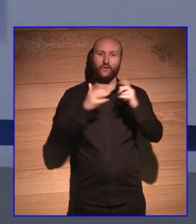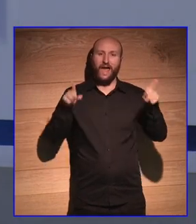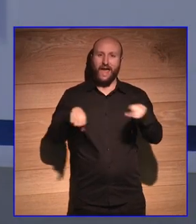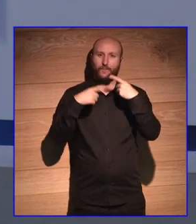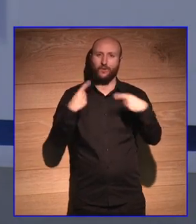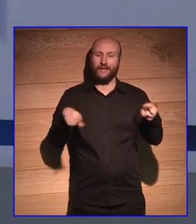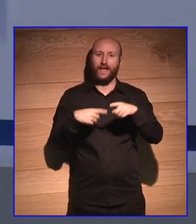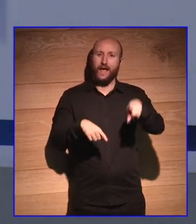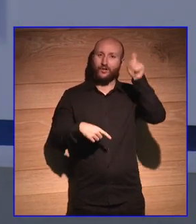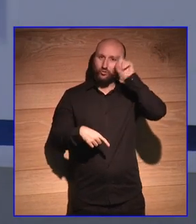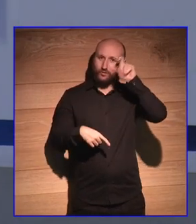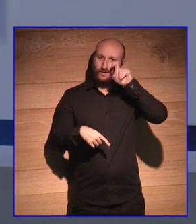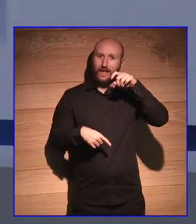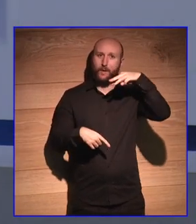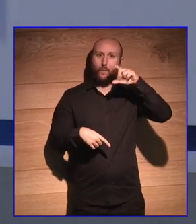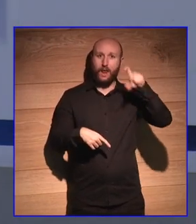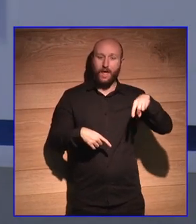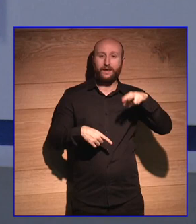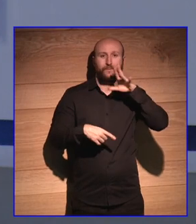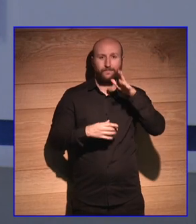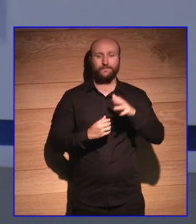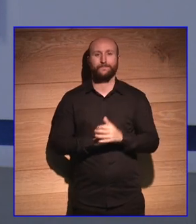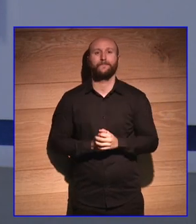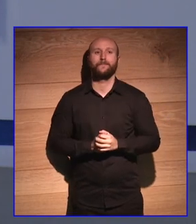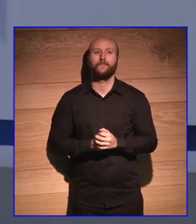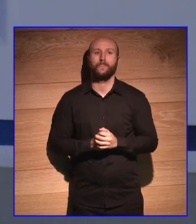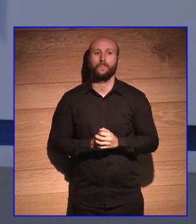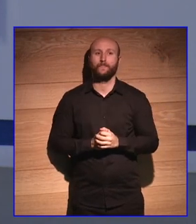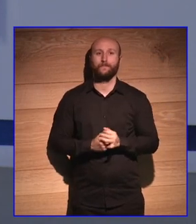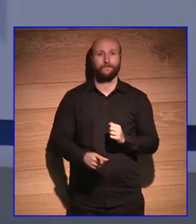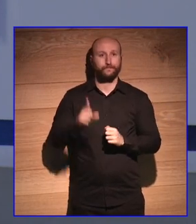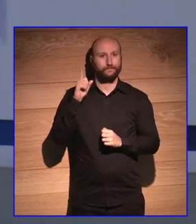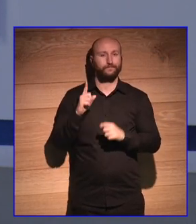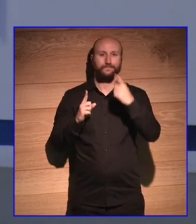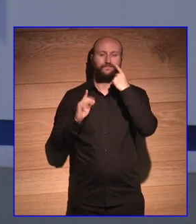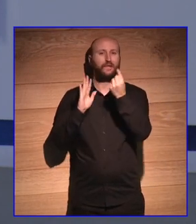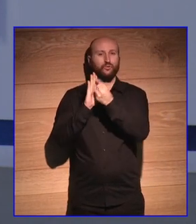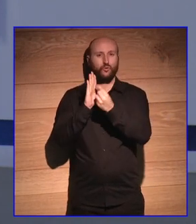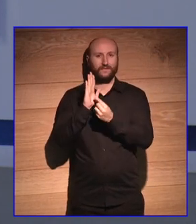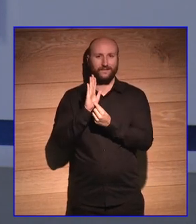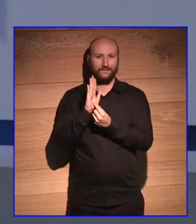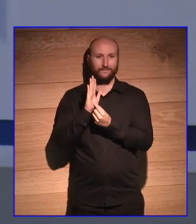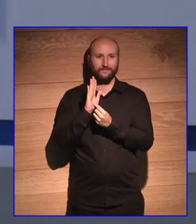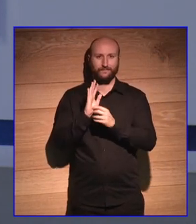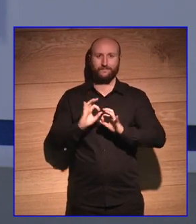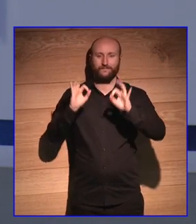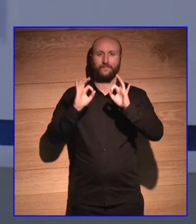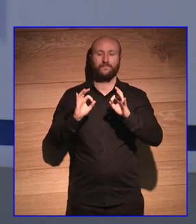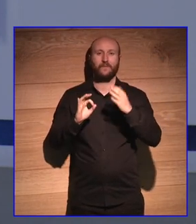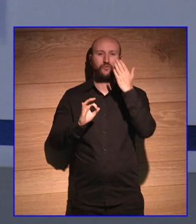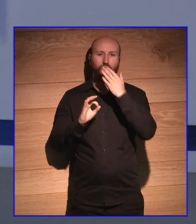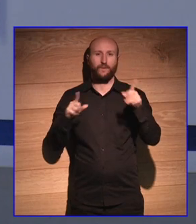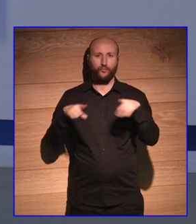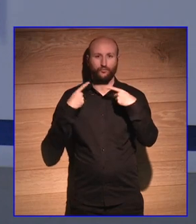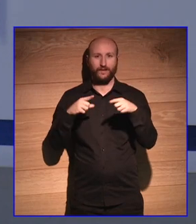tutela de boulanger y composición bajo la educa en la imagen podemos ver el boletín de calificaciones de l'école normale de musique en el que